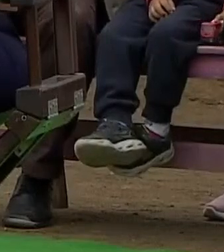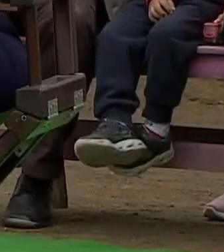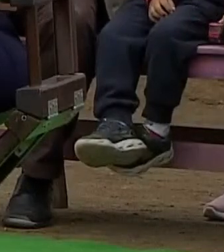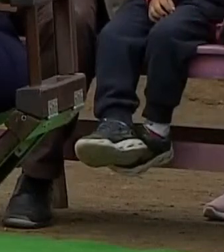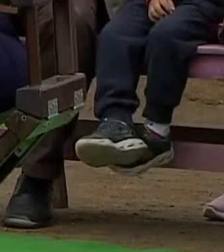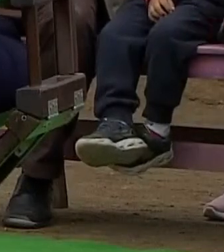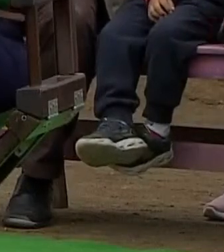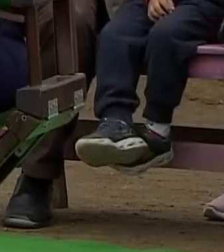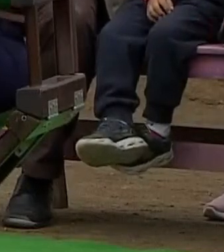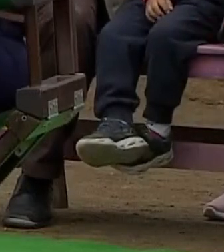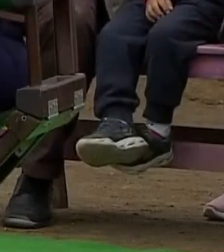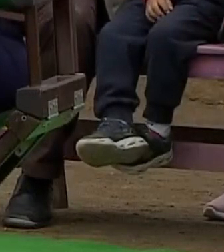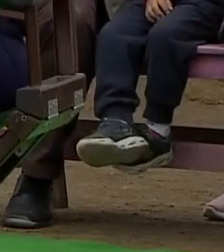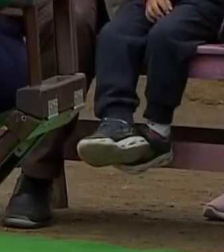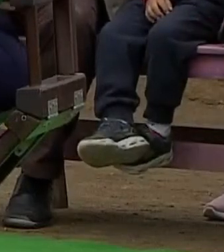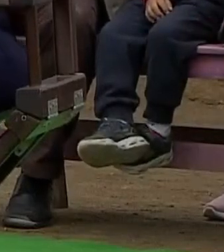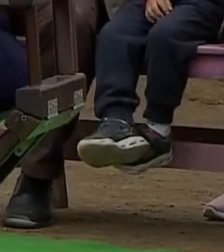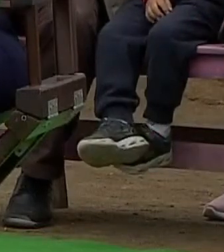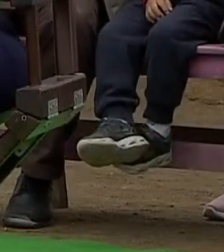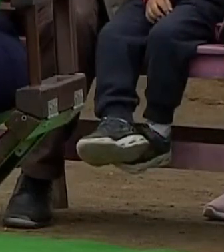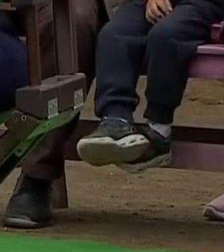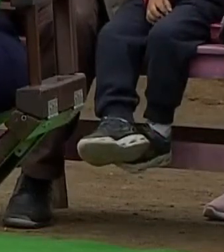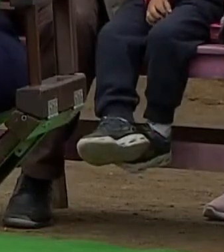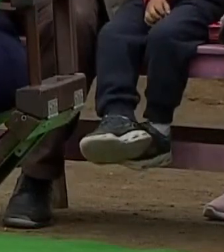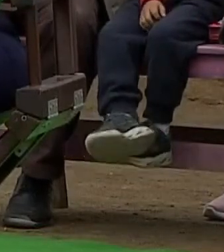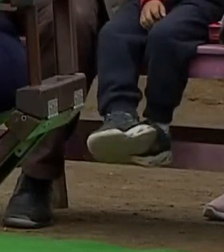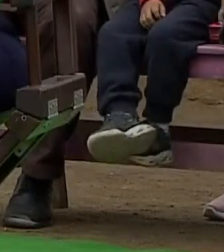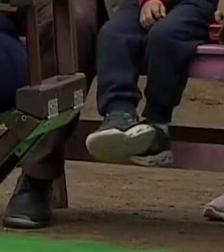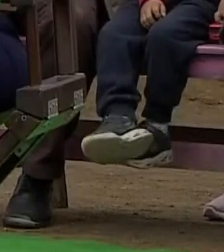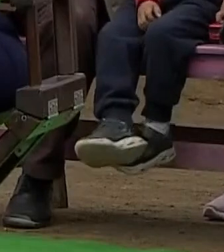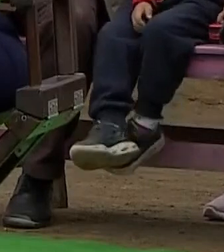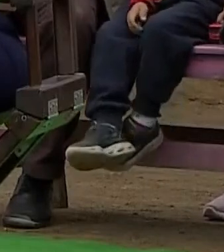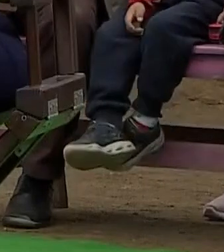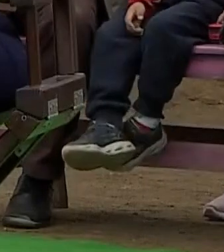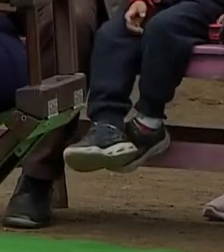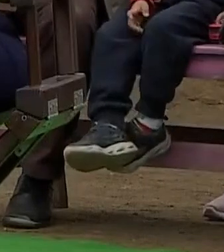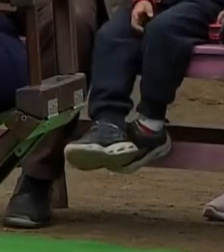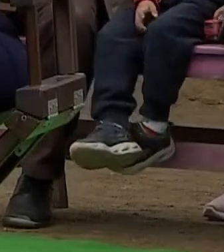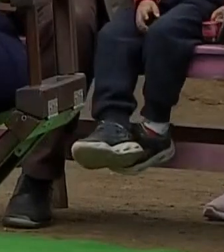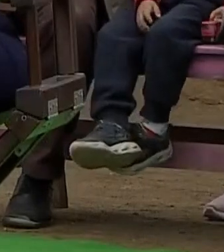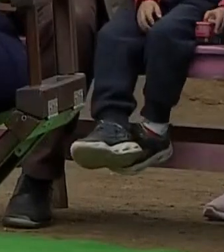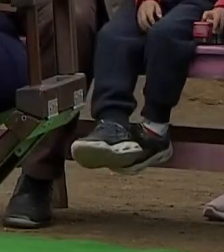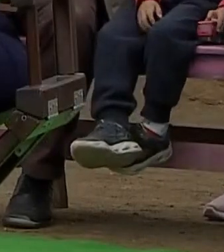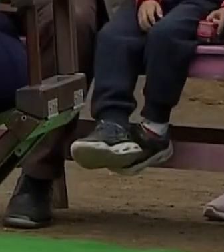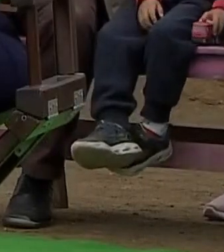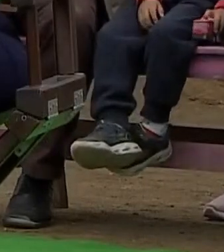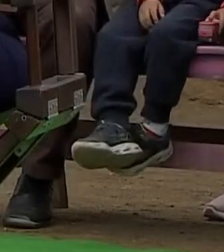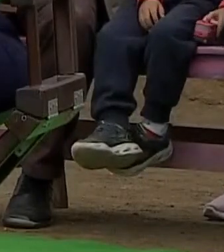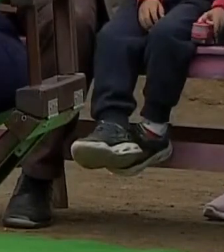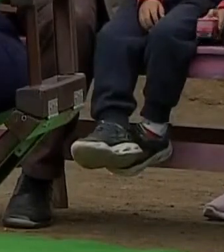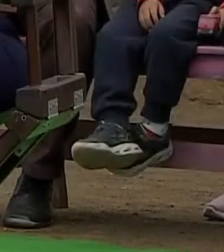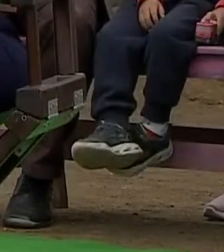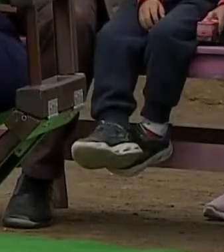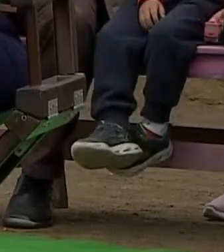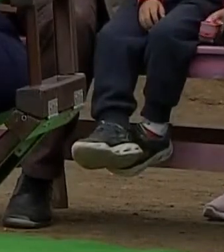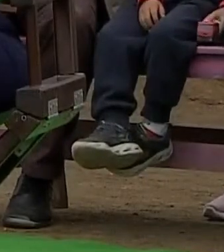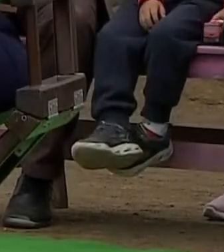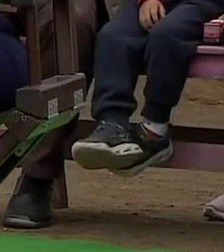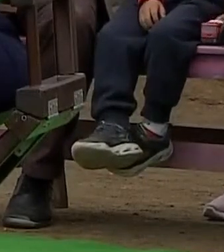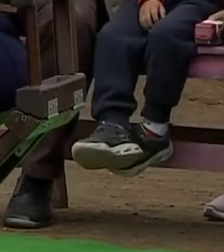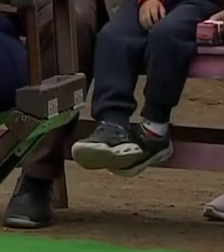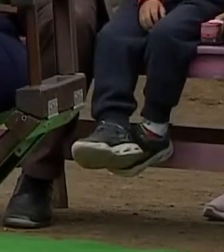que todos tenemos que luchar contra ella. Pero el día de hoy, Cuerpo Médico tiene un programa especialmente preparado para las enfermedades de transmisión